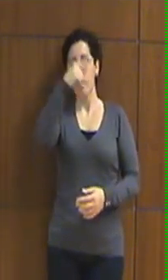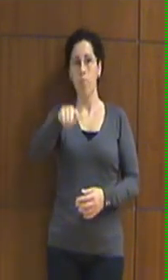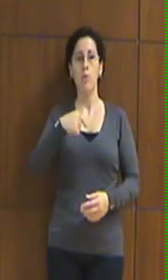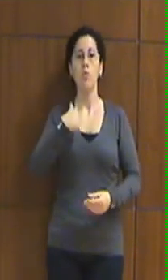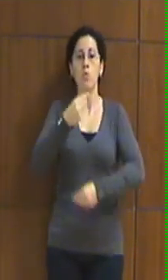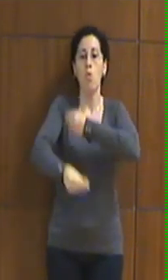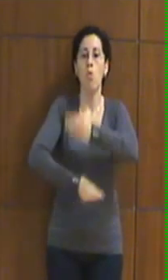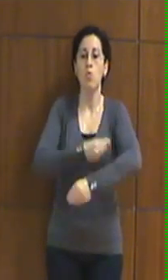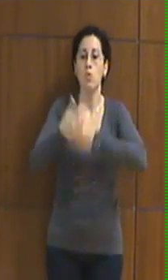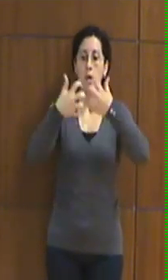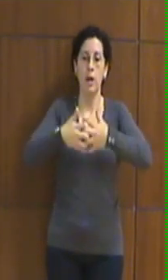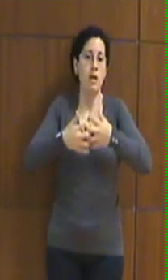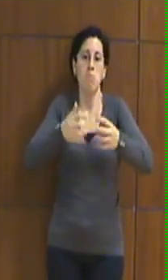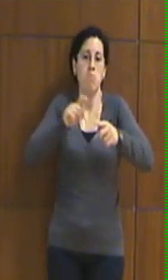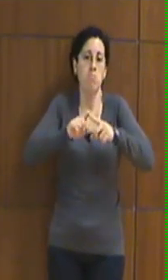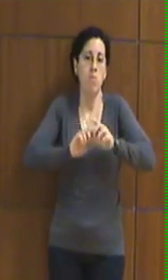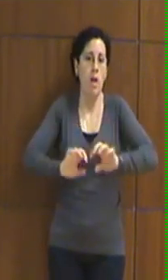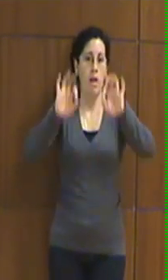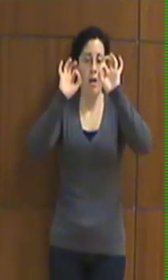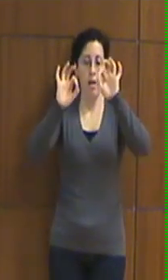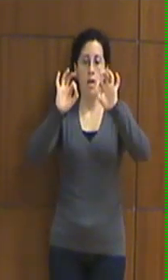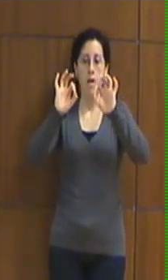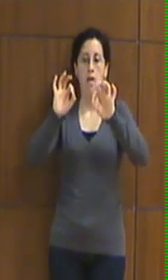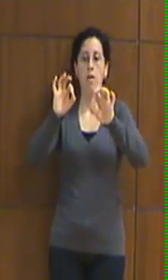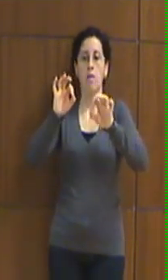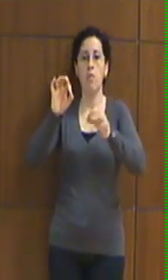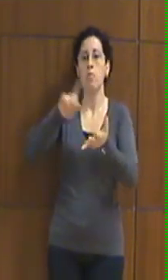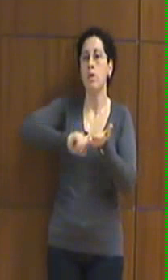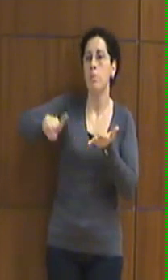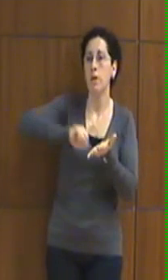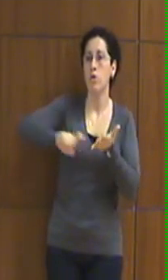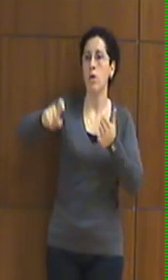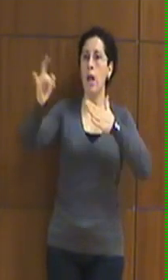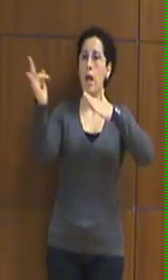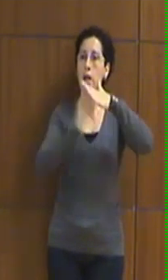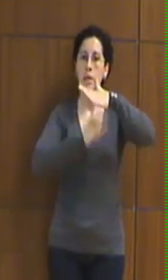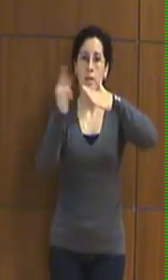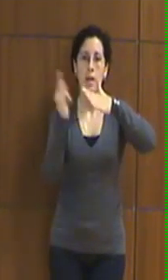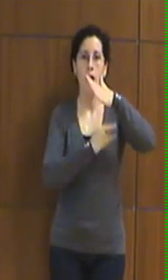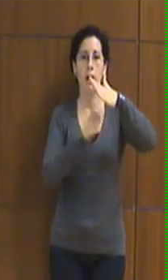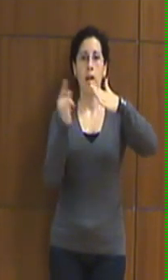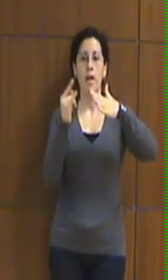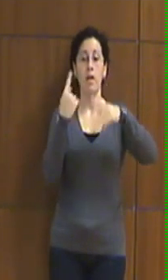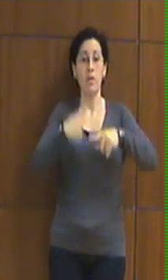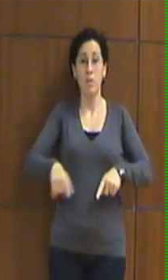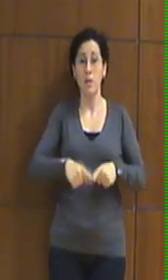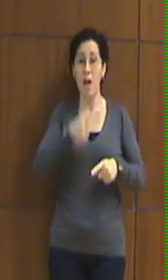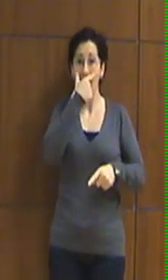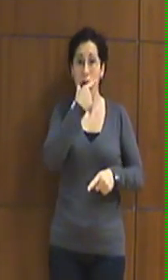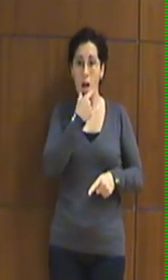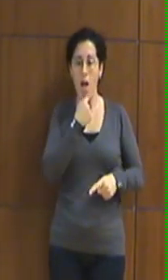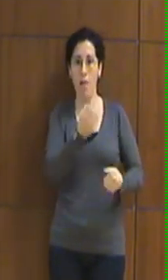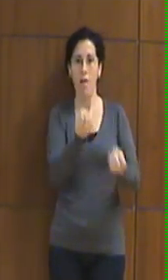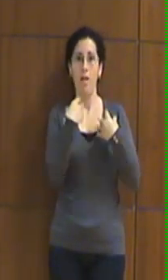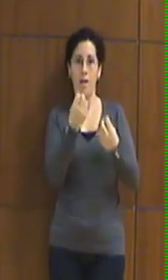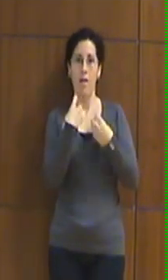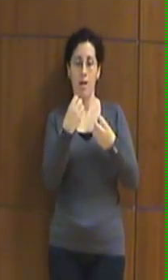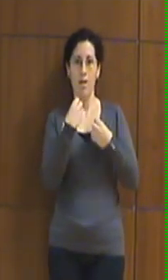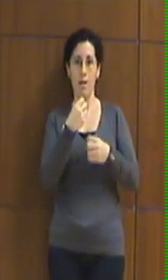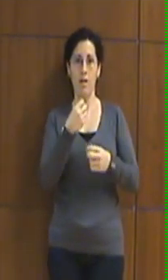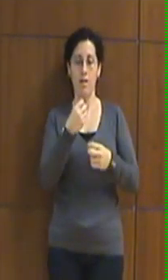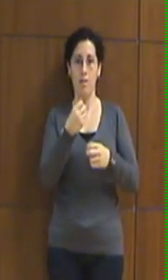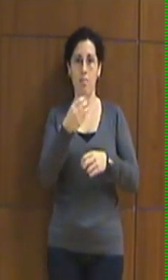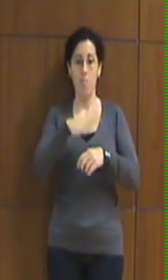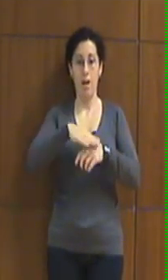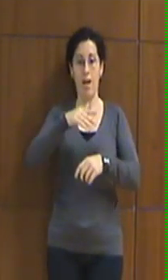equipo multifunción de una impresora, un escáner, y con el objetivo real de dar ese servicio